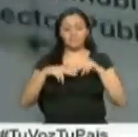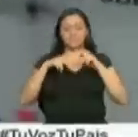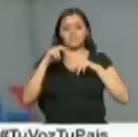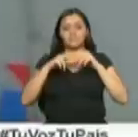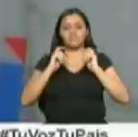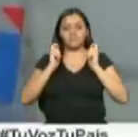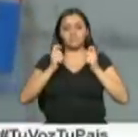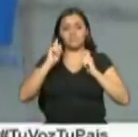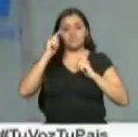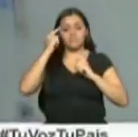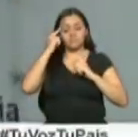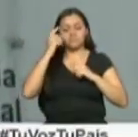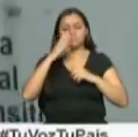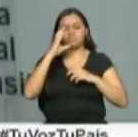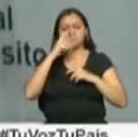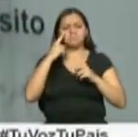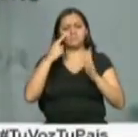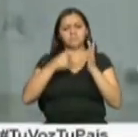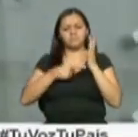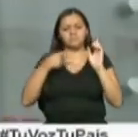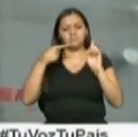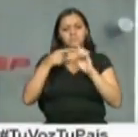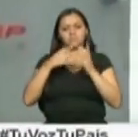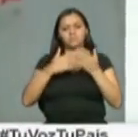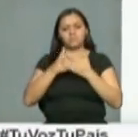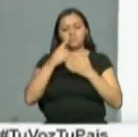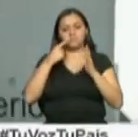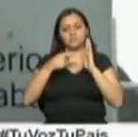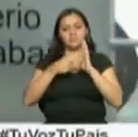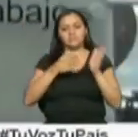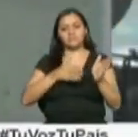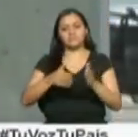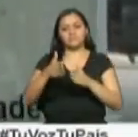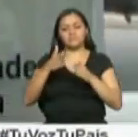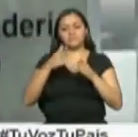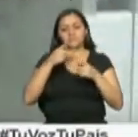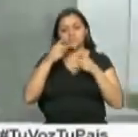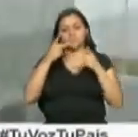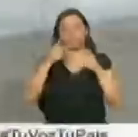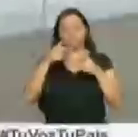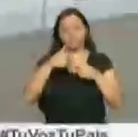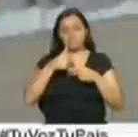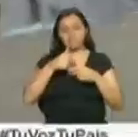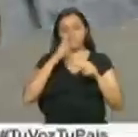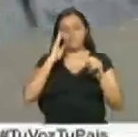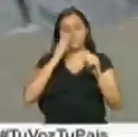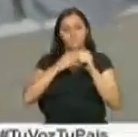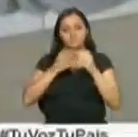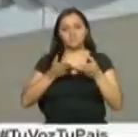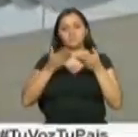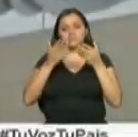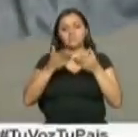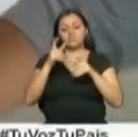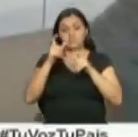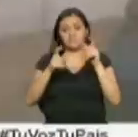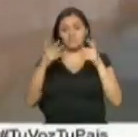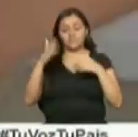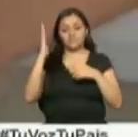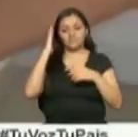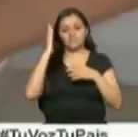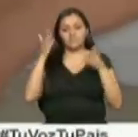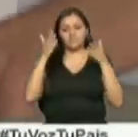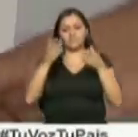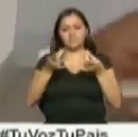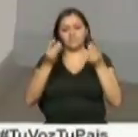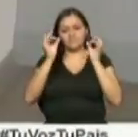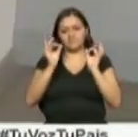edificaciones gubernamentales buscan convertirse en el nuevo referente del sistema público, que tiene como propósito brindar a la ciudadanía atención